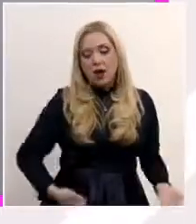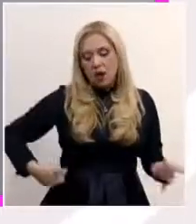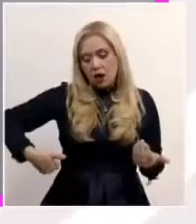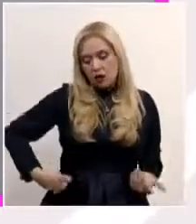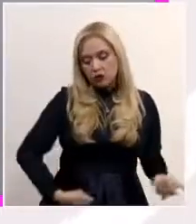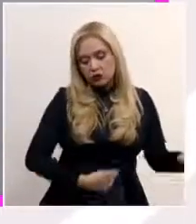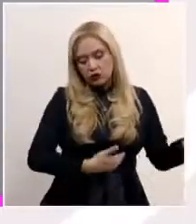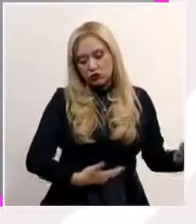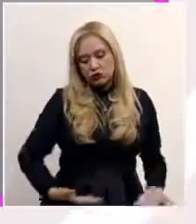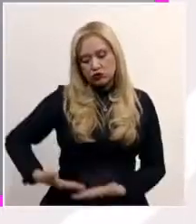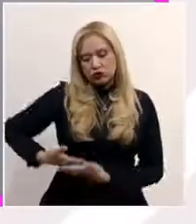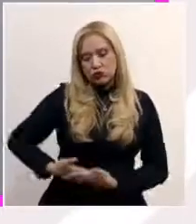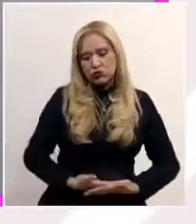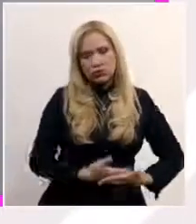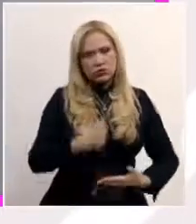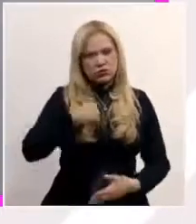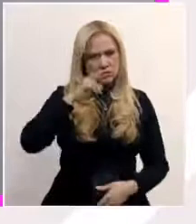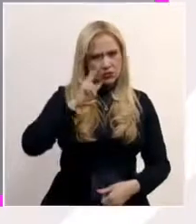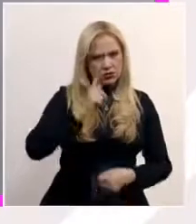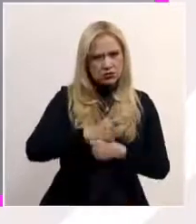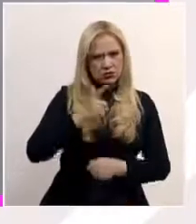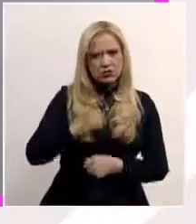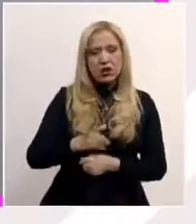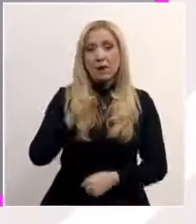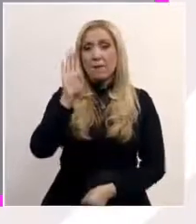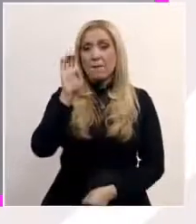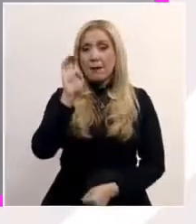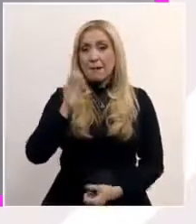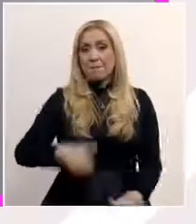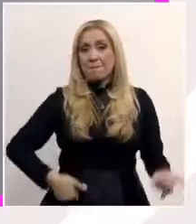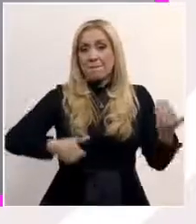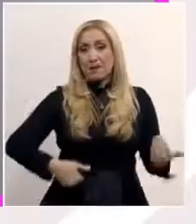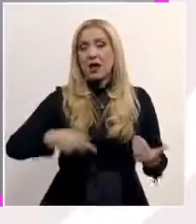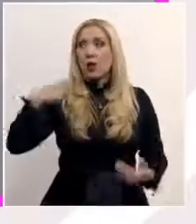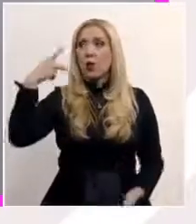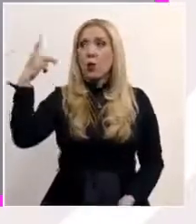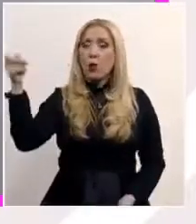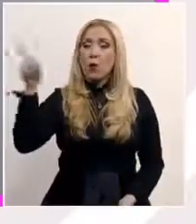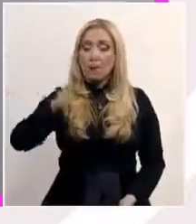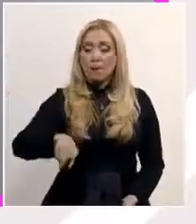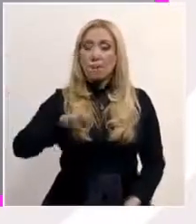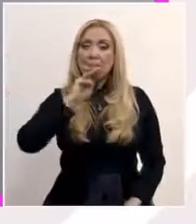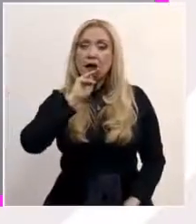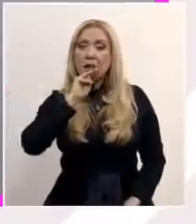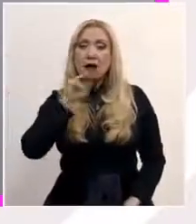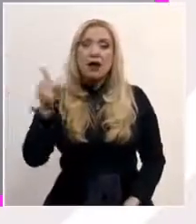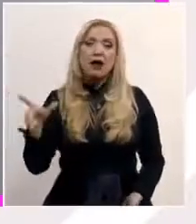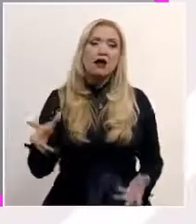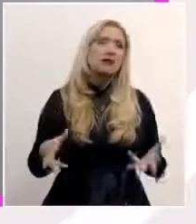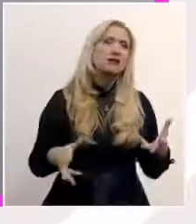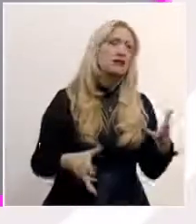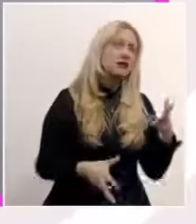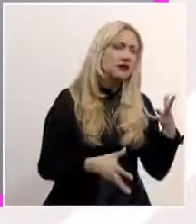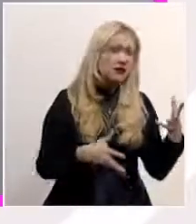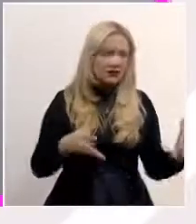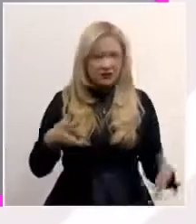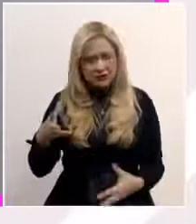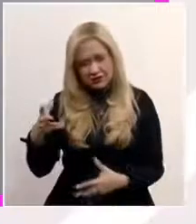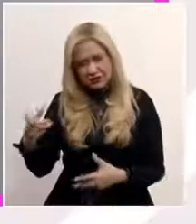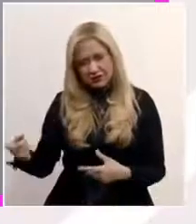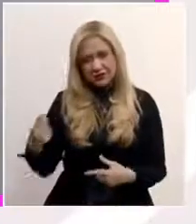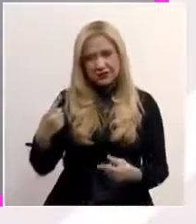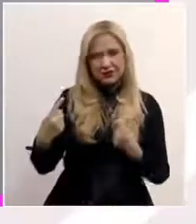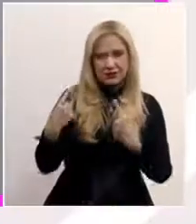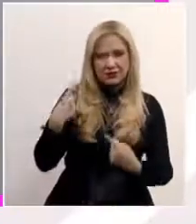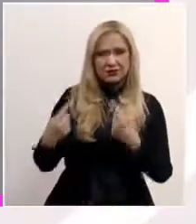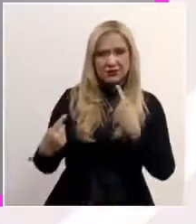parte de lo que nosotros hemos descubierto es que un bebé cuya madre sufrió este tipo de violencia, porque esa es otra, es violencia de género,